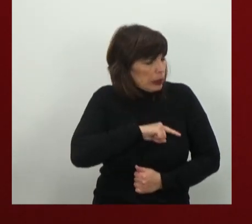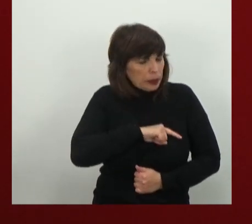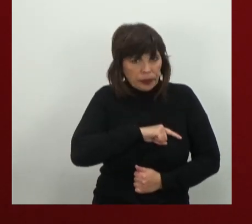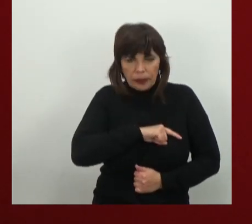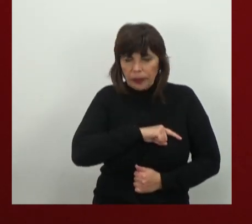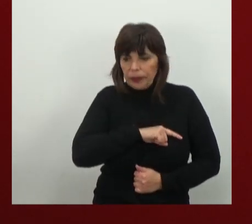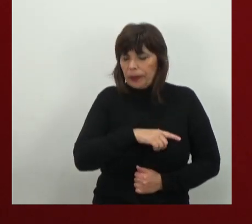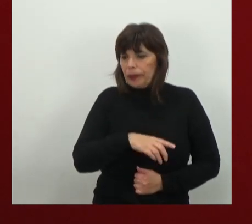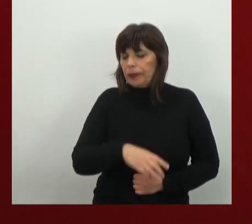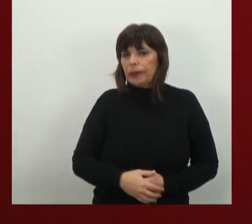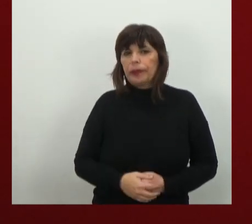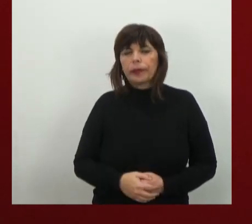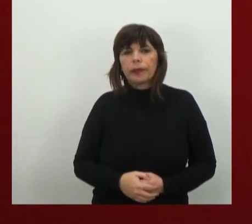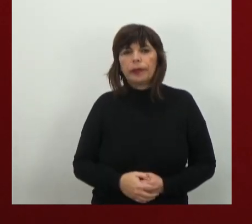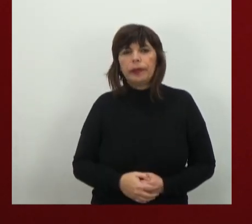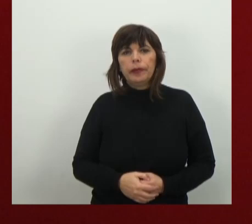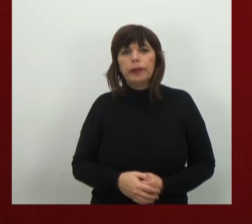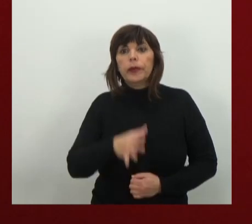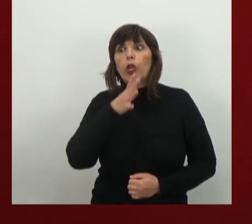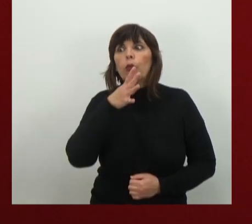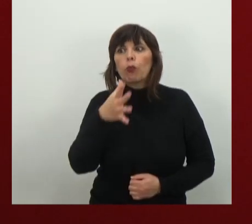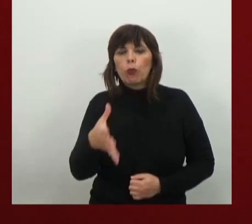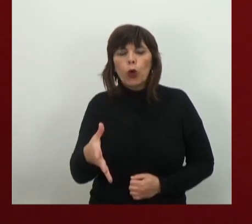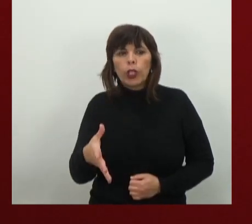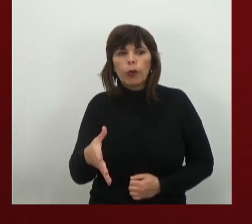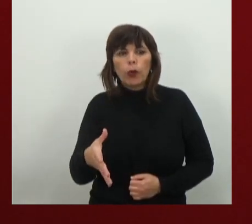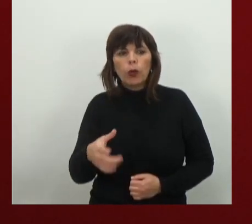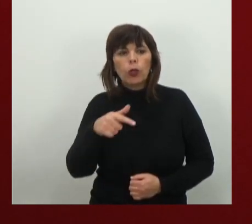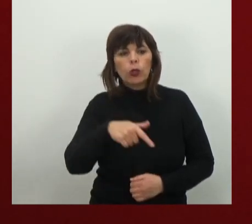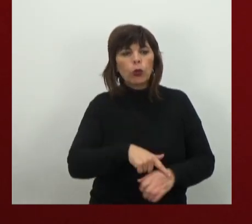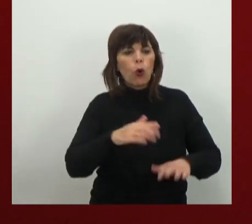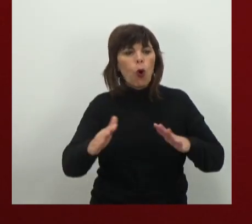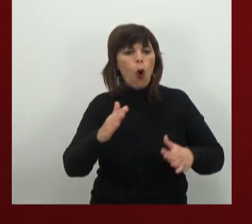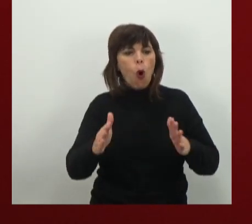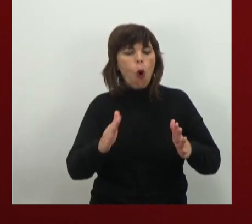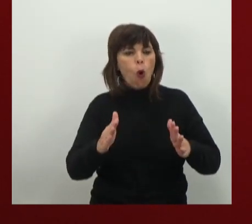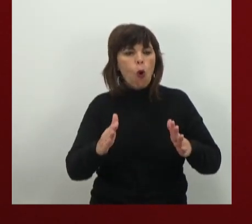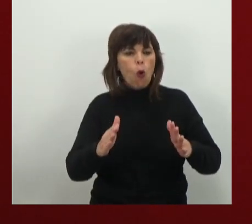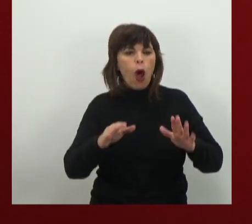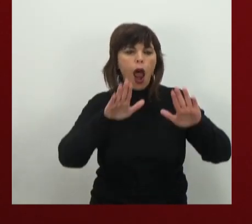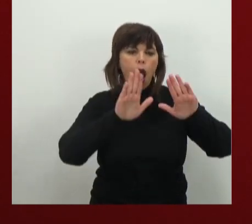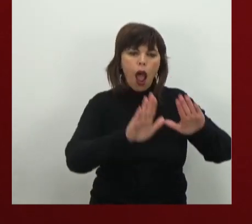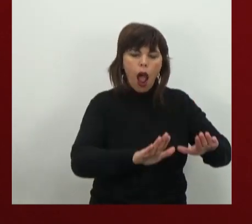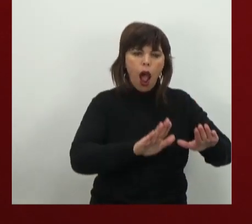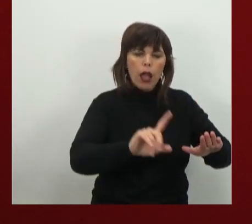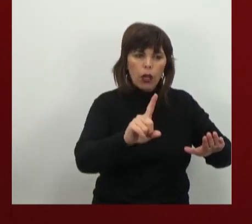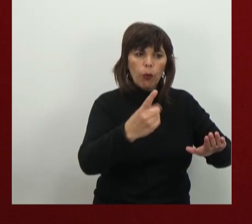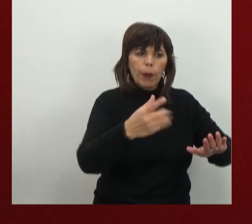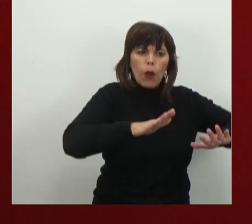es porque no estás en lo que tenías que estar. El agobio es la señal